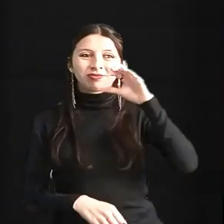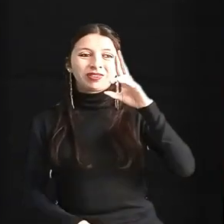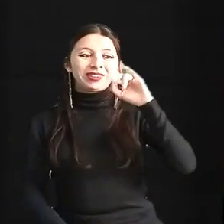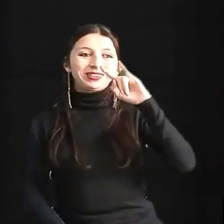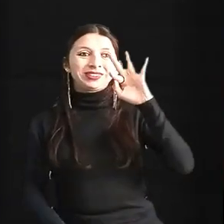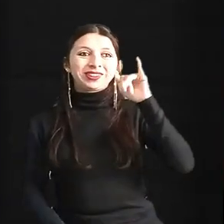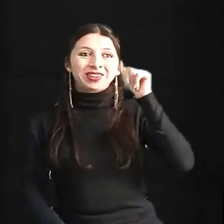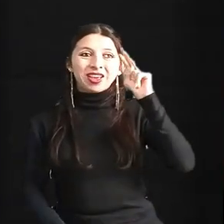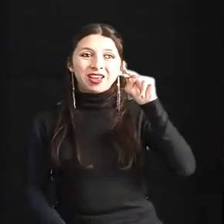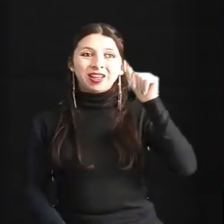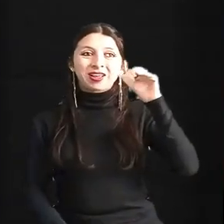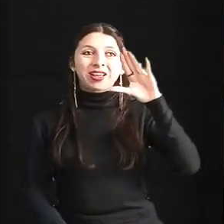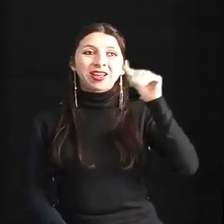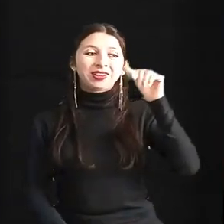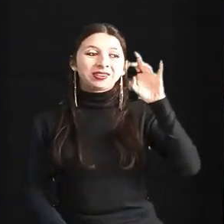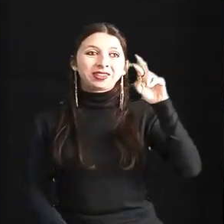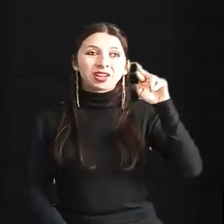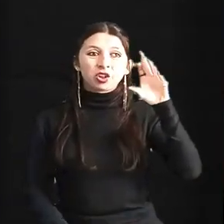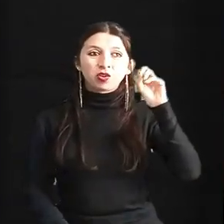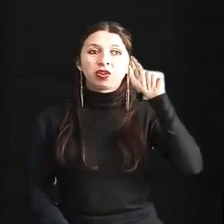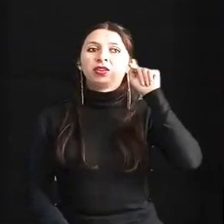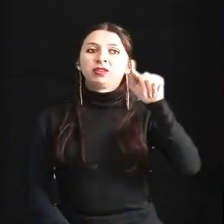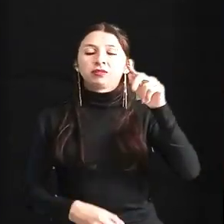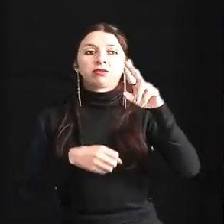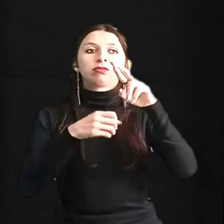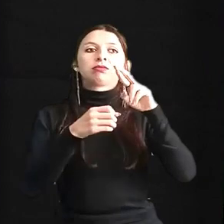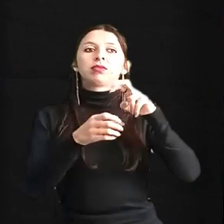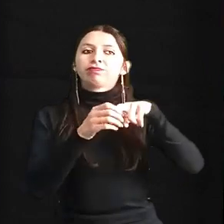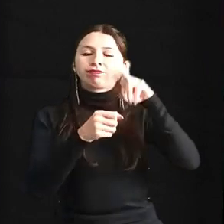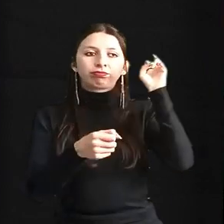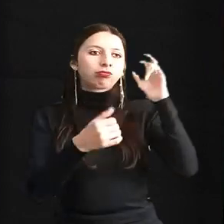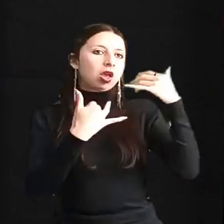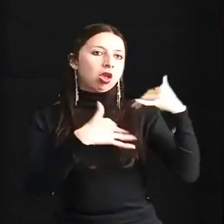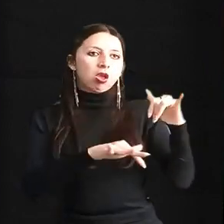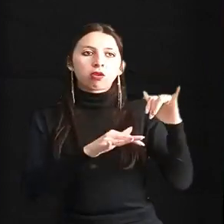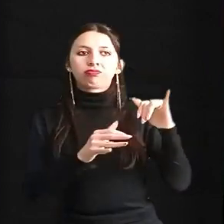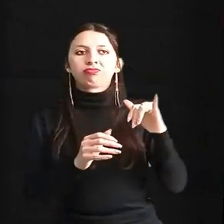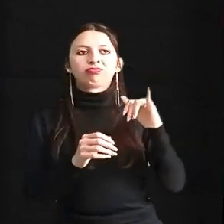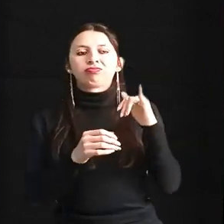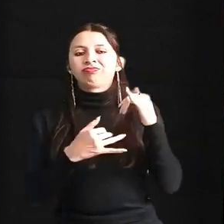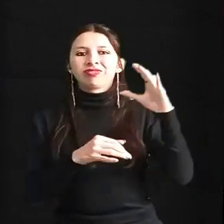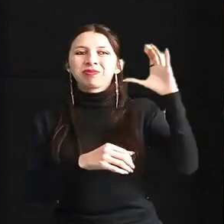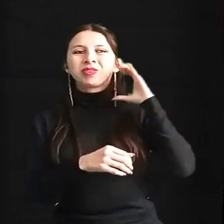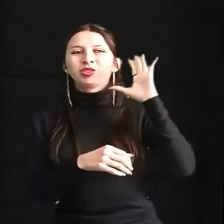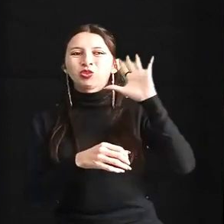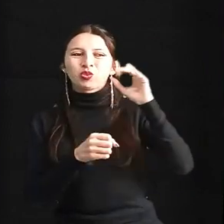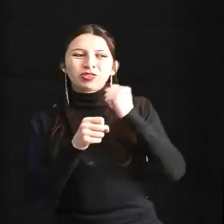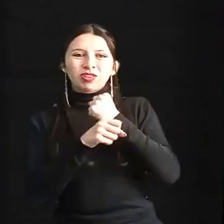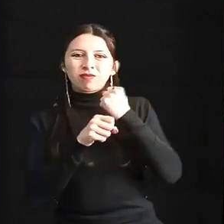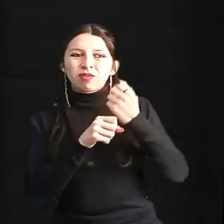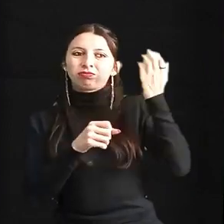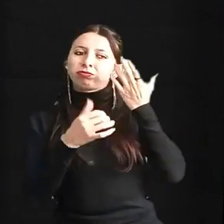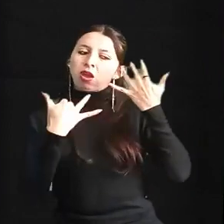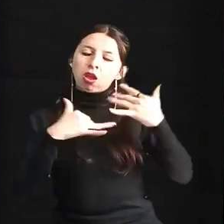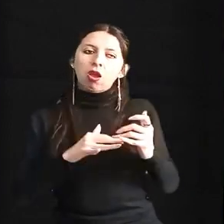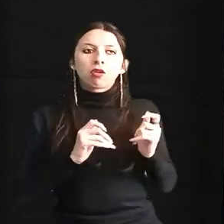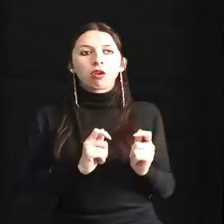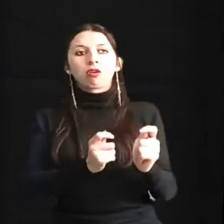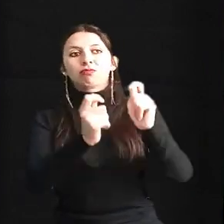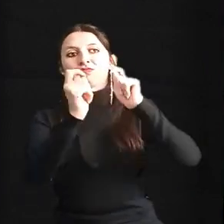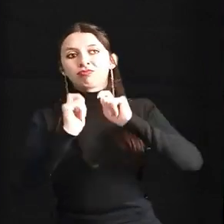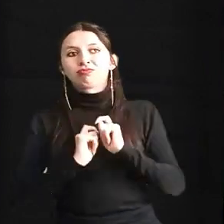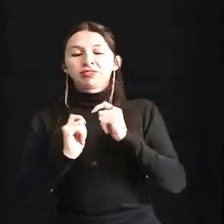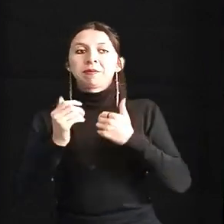Cristina Cerón de pues se jubiló tuvo que retirarse de la universidad y me pues me